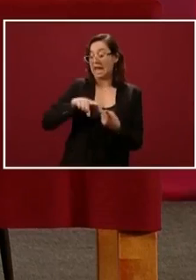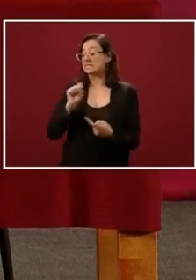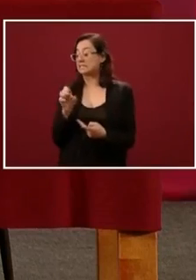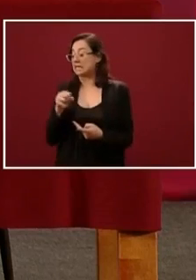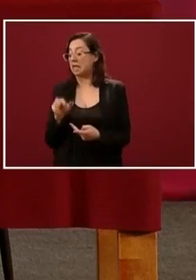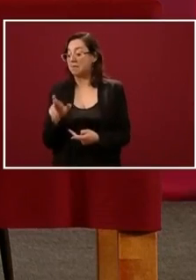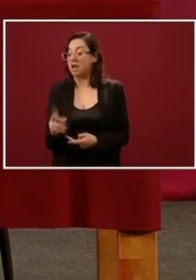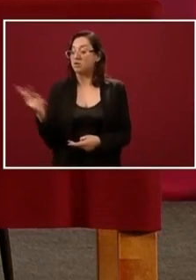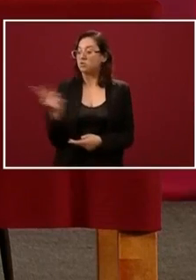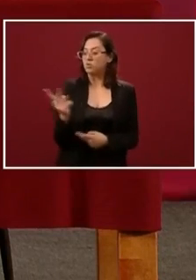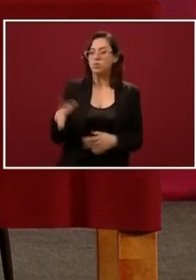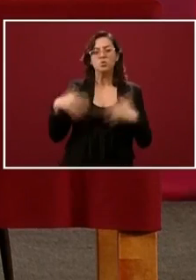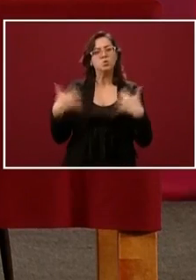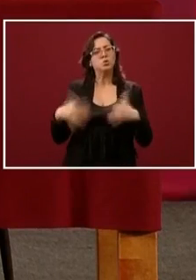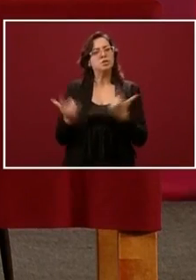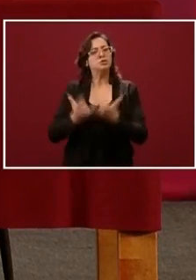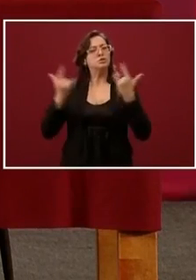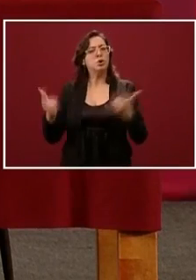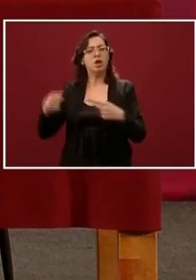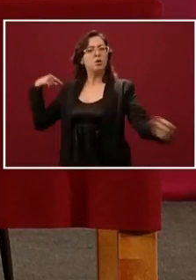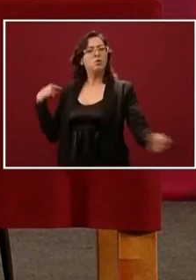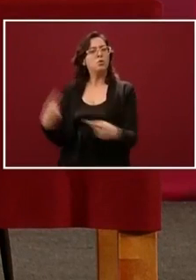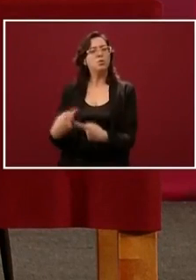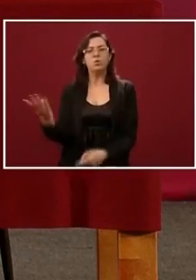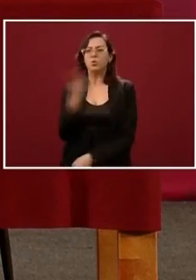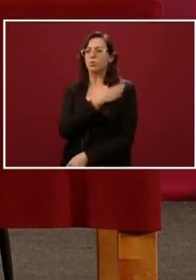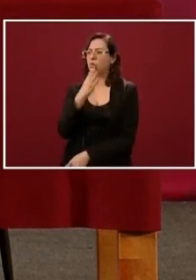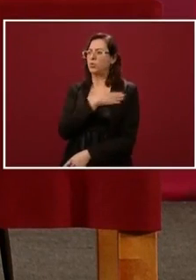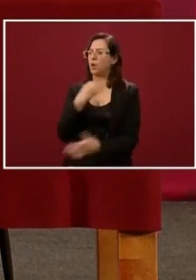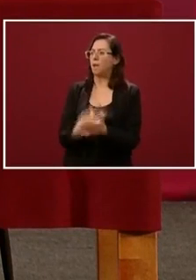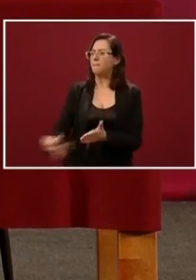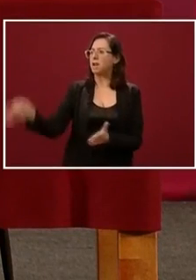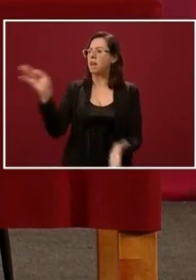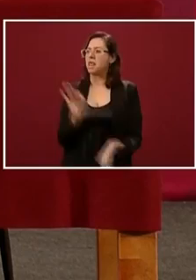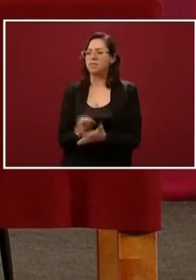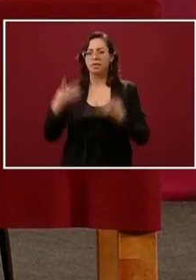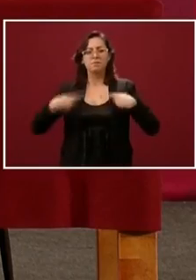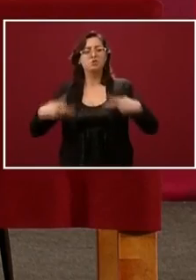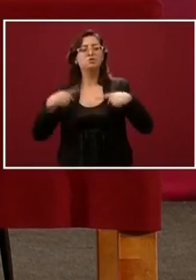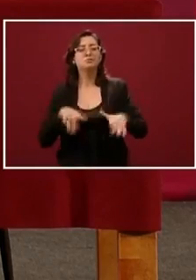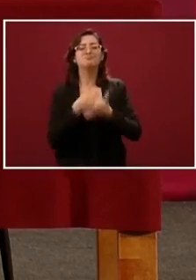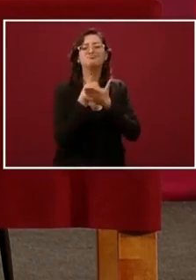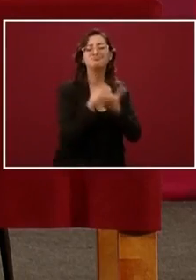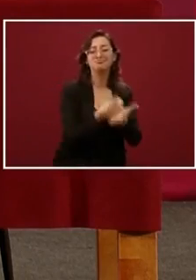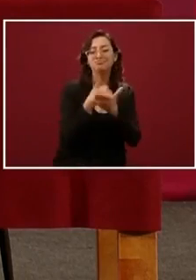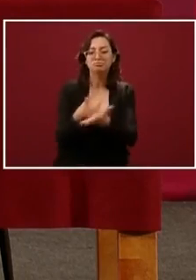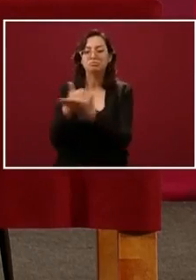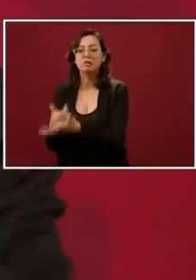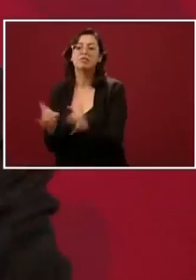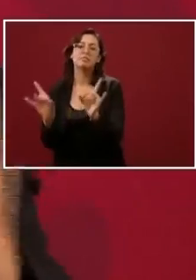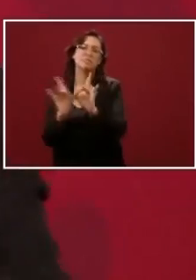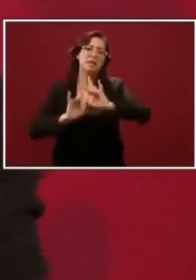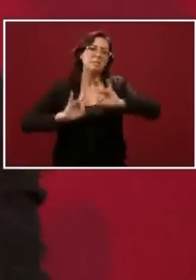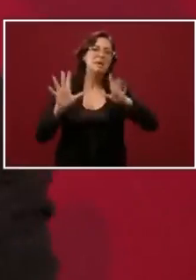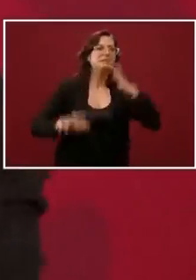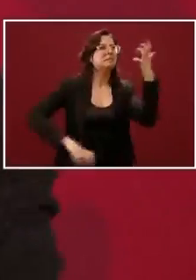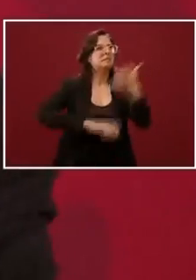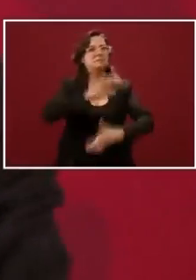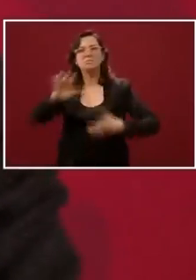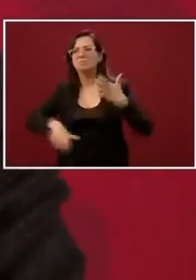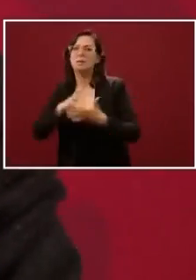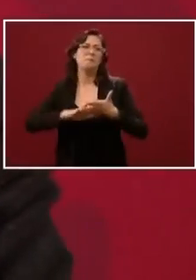tienen una larga historia muy noble y muy heroica de asistencia a la población cuando ocurren fenómenos masivos que